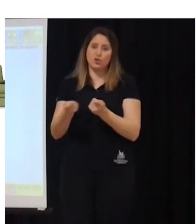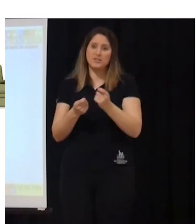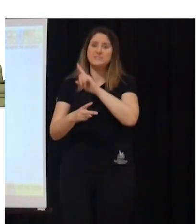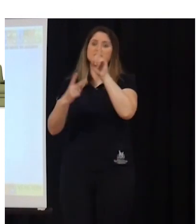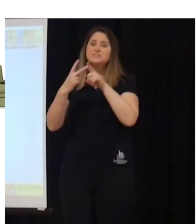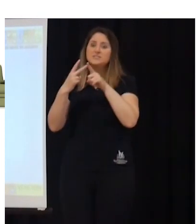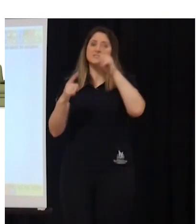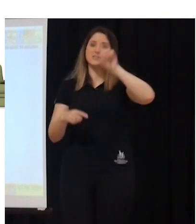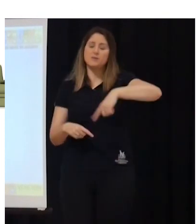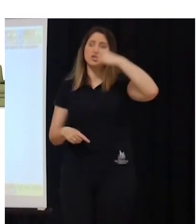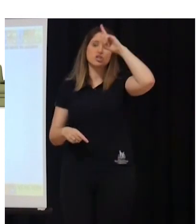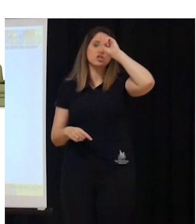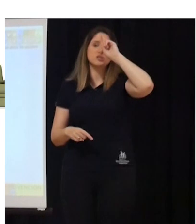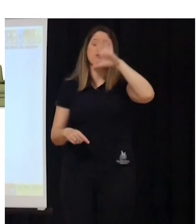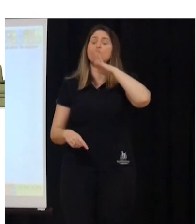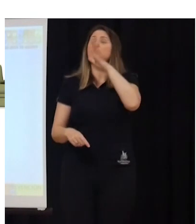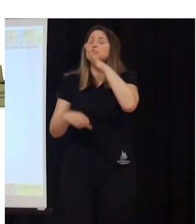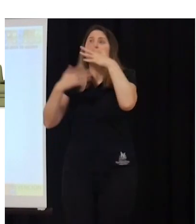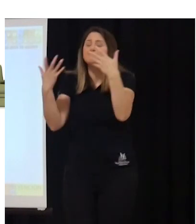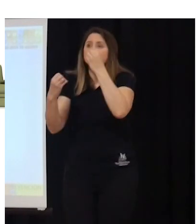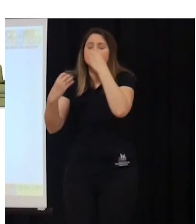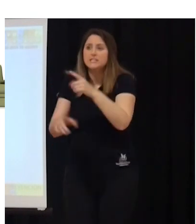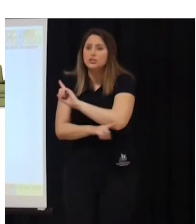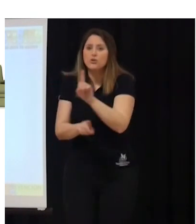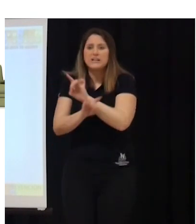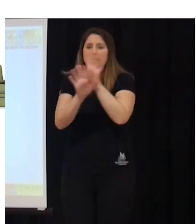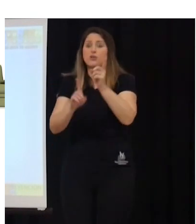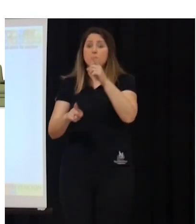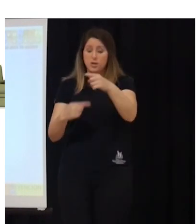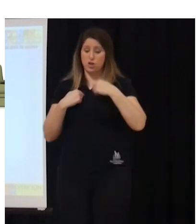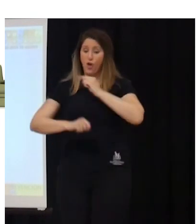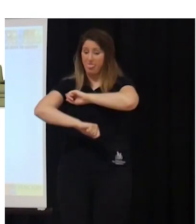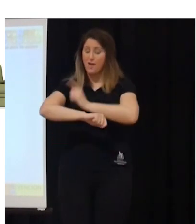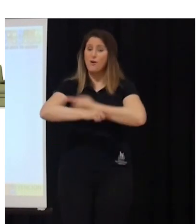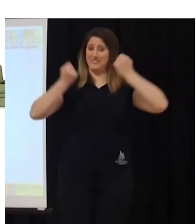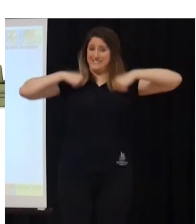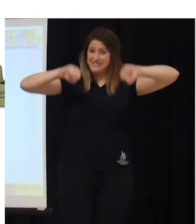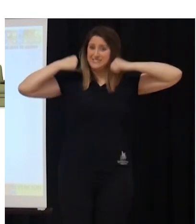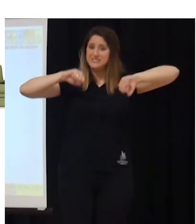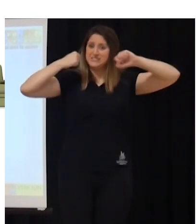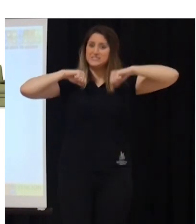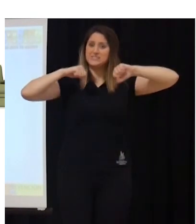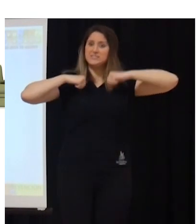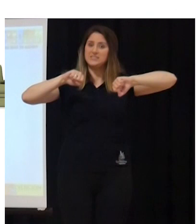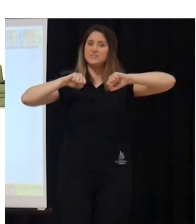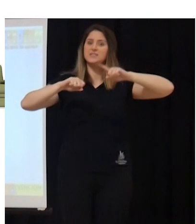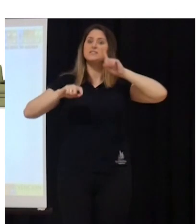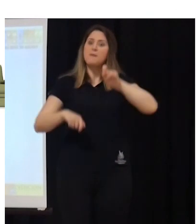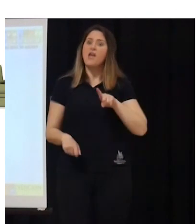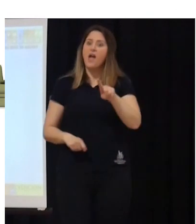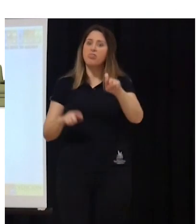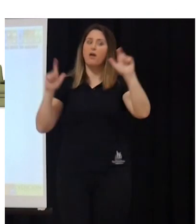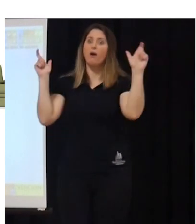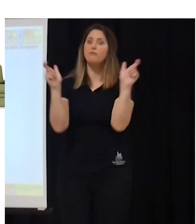no sabemos todavía muy bien por qué, pero sabemos que el hecho de hacer ejercicio disminuye la incidencia de